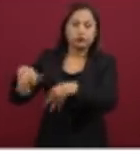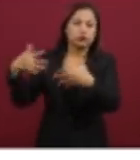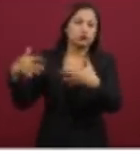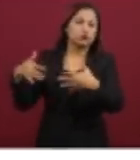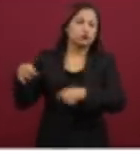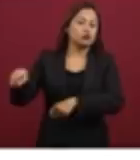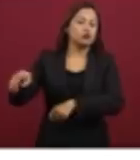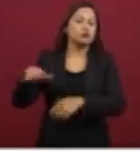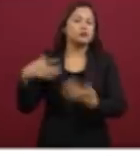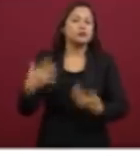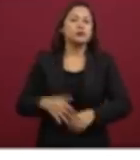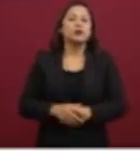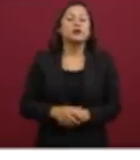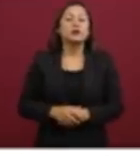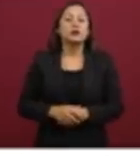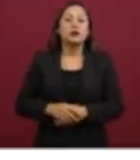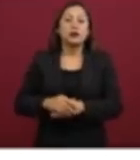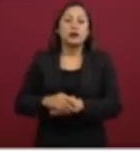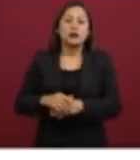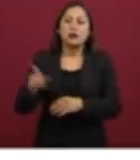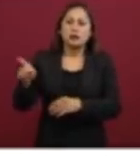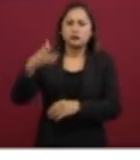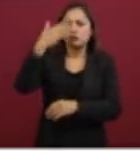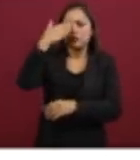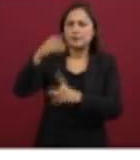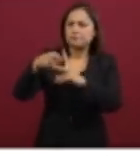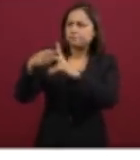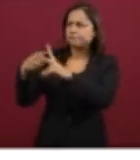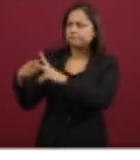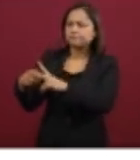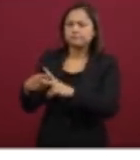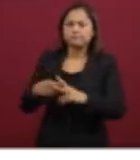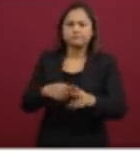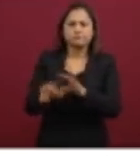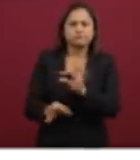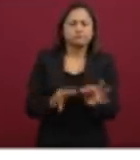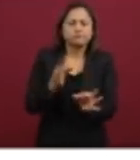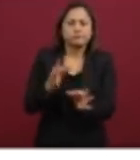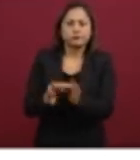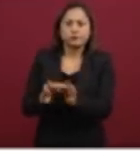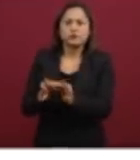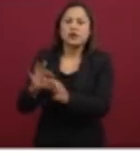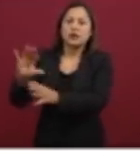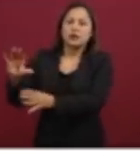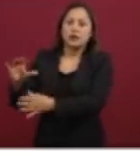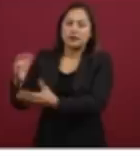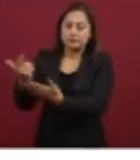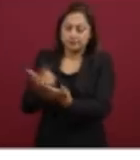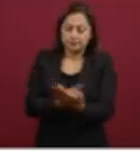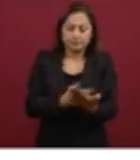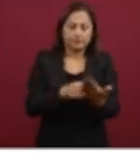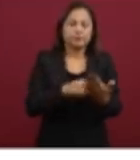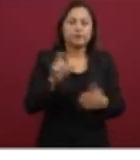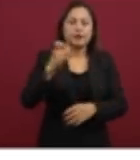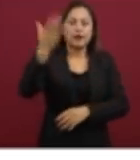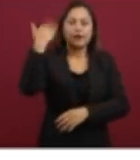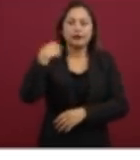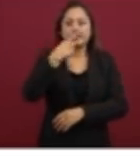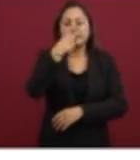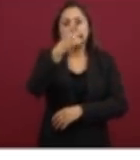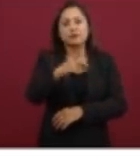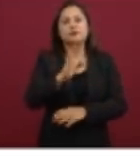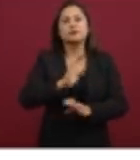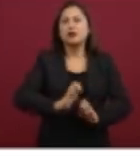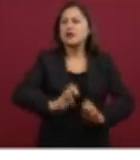con todos los gastos actuales, etcétera. De manera que esto es, por eso cuando dijimos que costaban 10 millones de pesos los